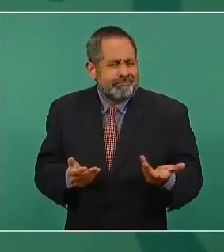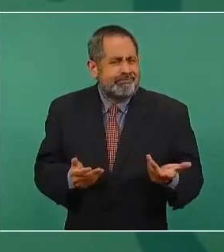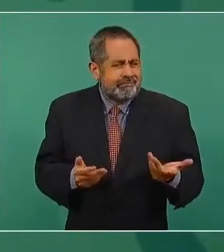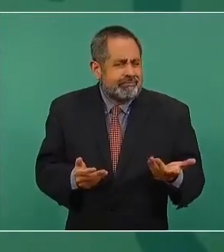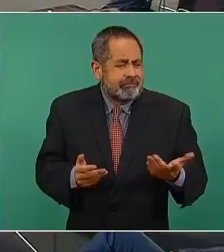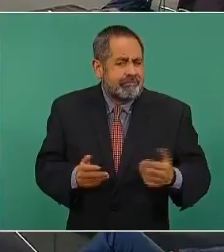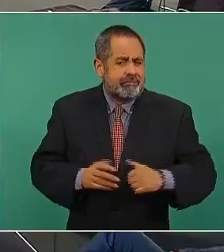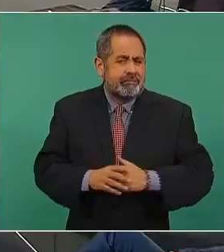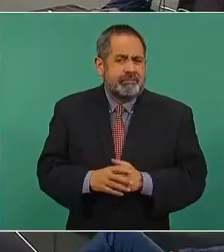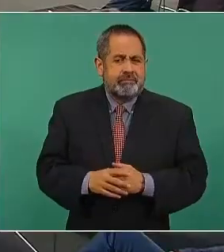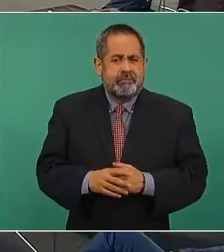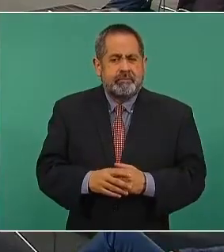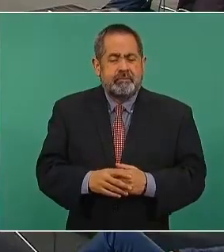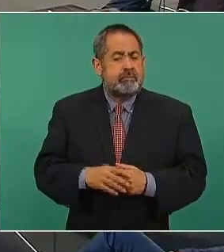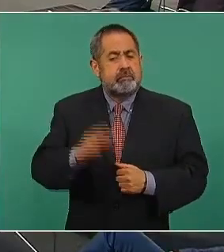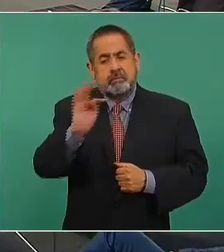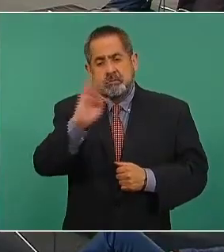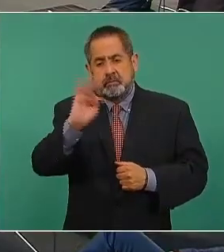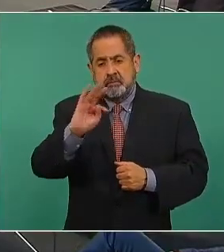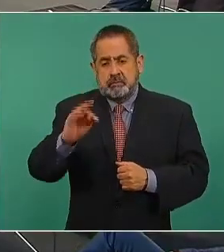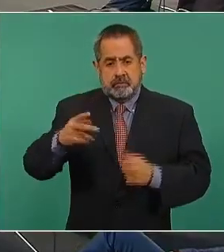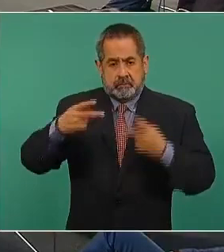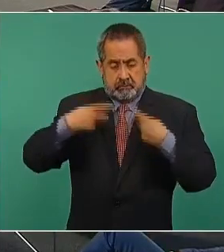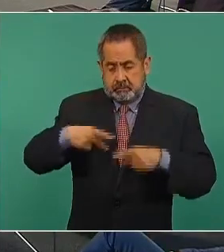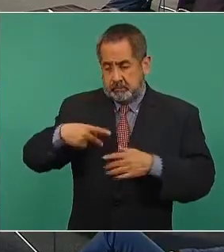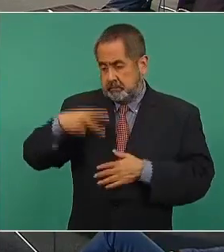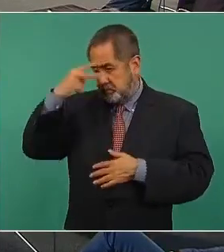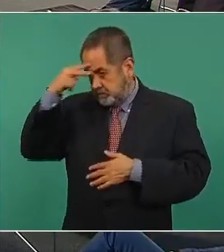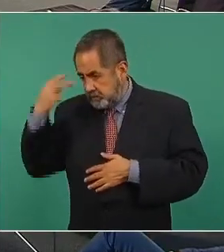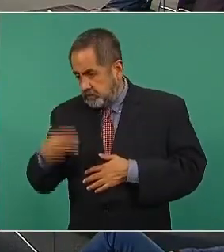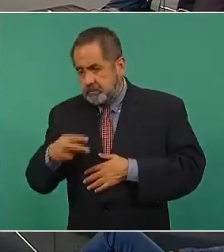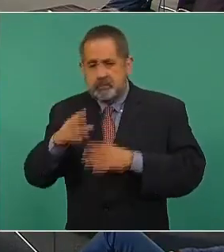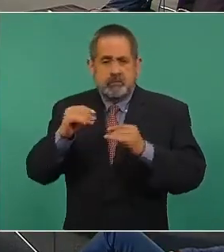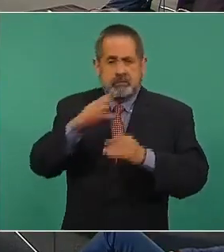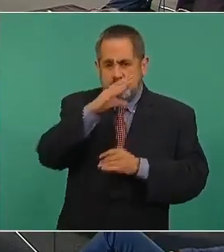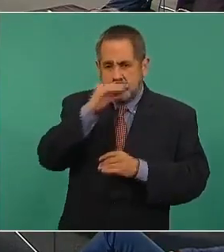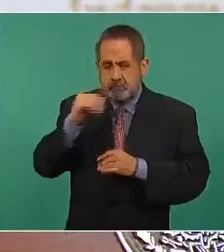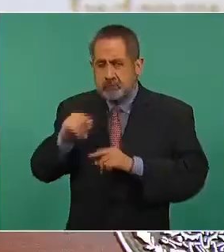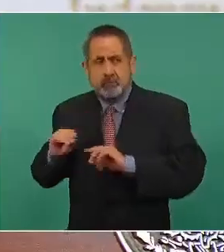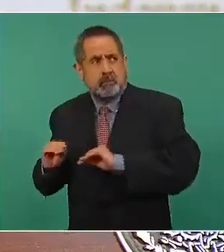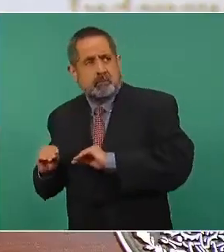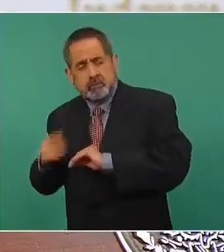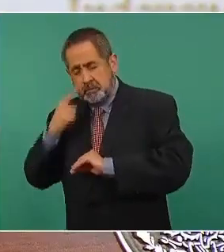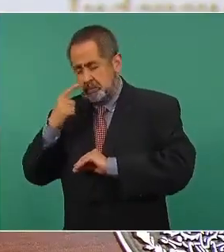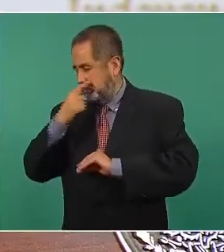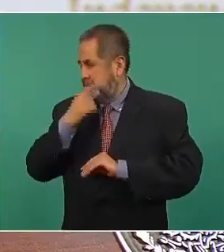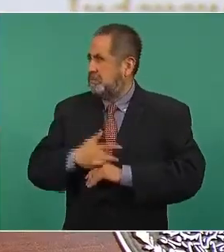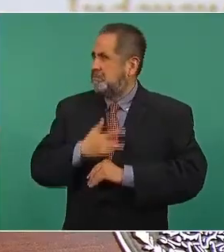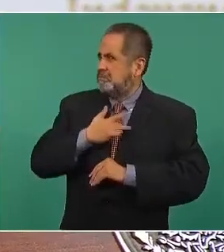Si un mexicano, un cubano decide